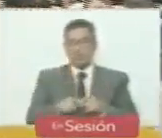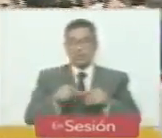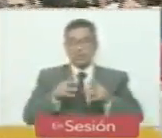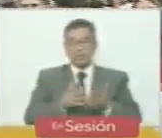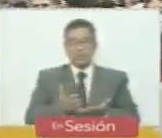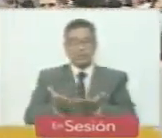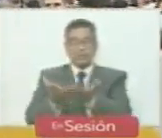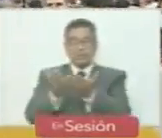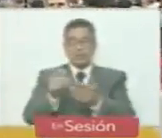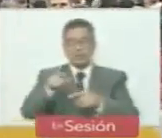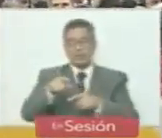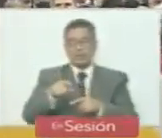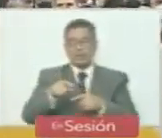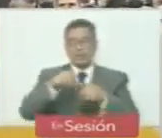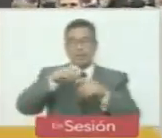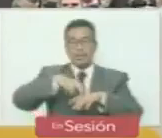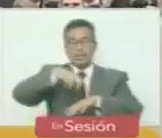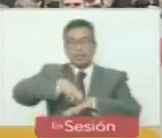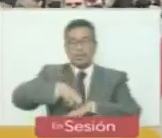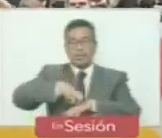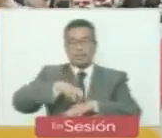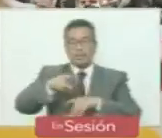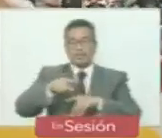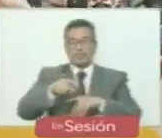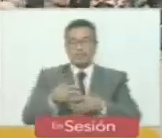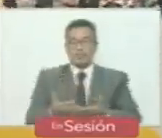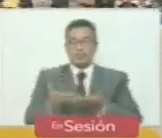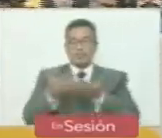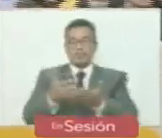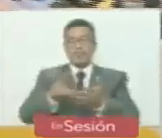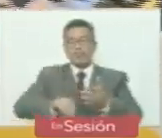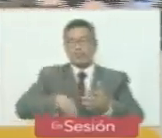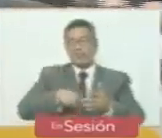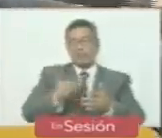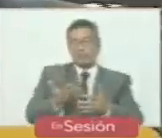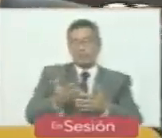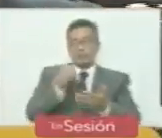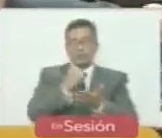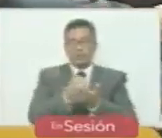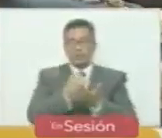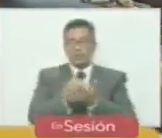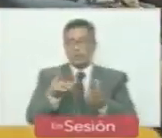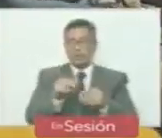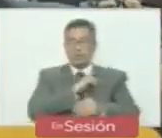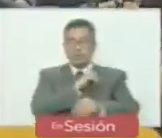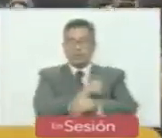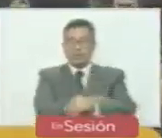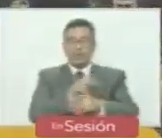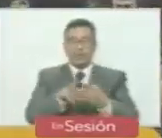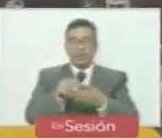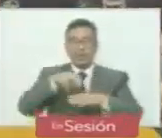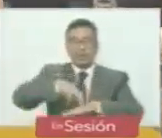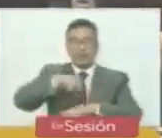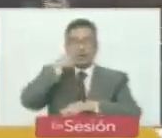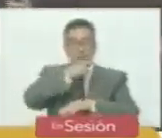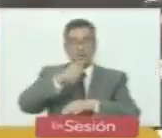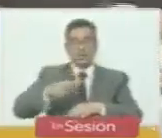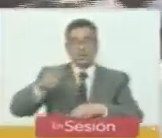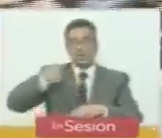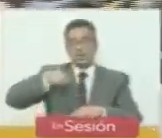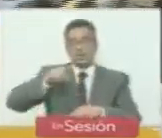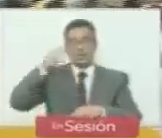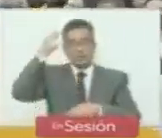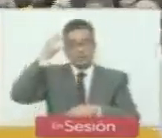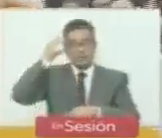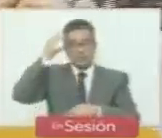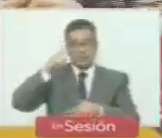sirvientes oligárquicos y entreguistas han podido comprobar que no hay fuerza capaz de doblegar a un pueblo que tiene